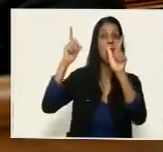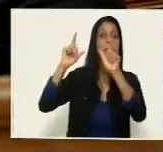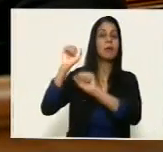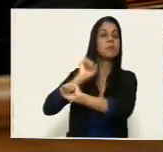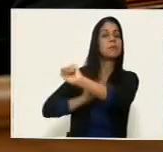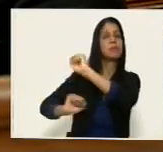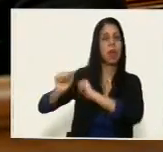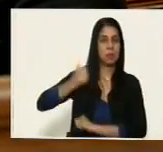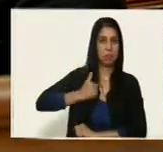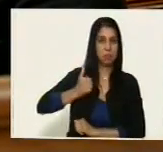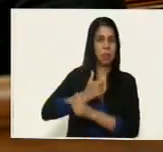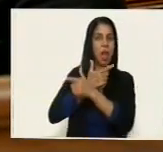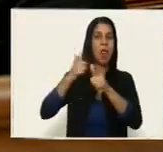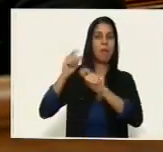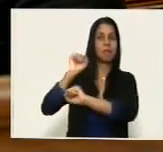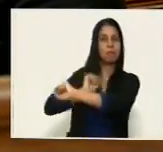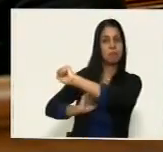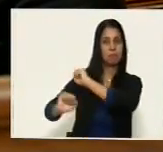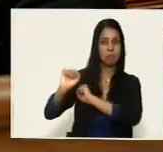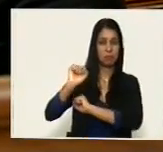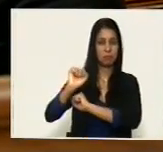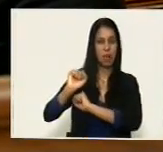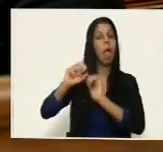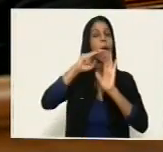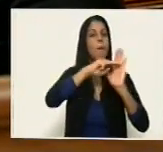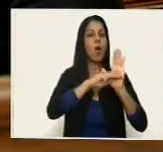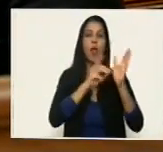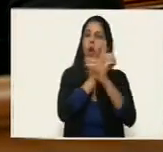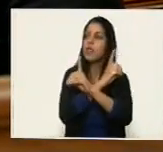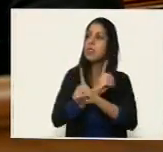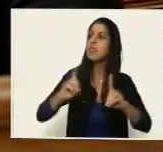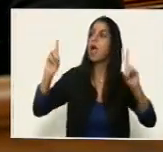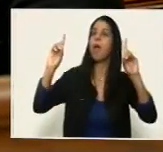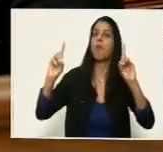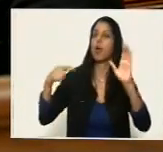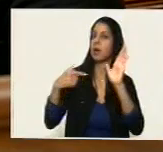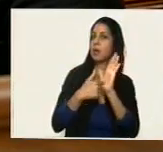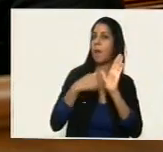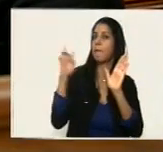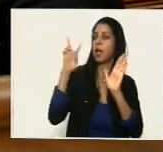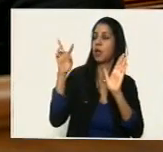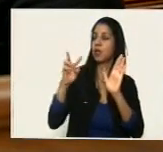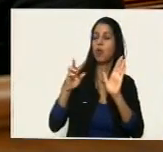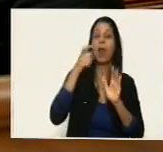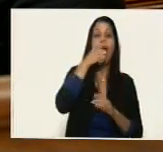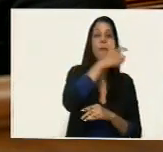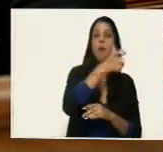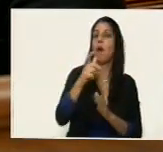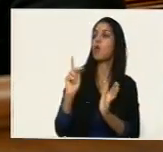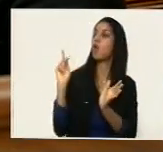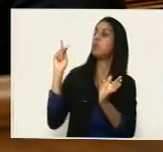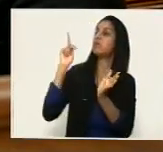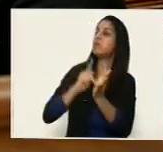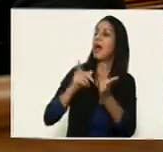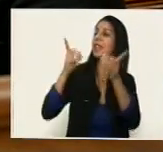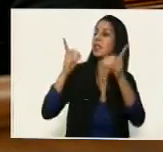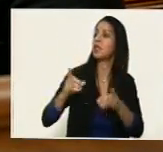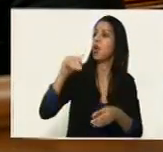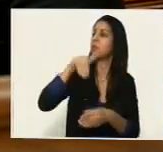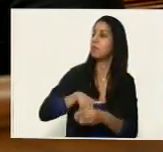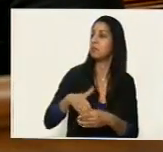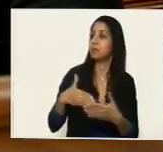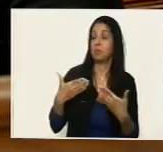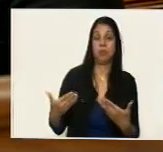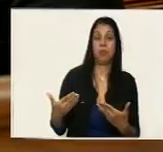autodeterminación, cimentada bajo un modelo democrático, participativo y protagónico, que no será frenado